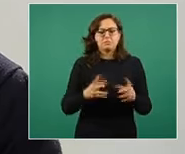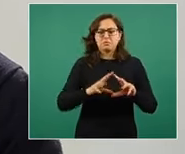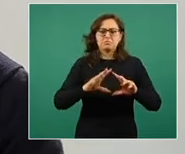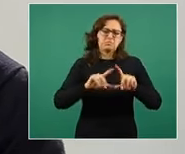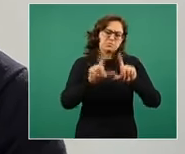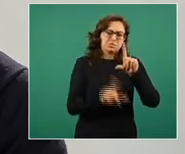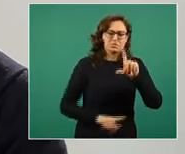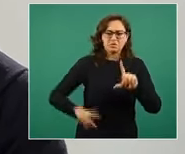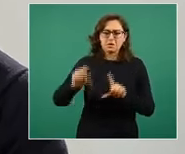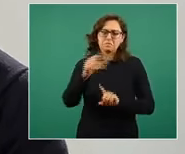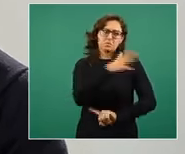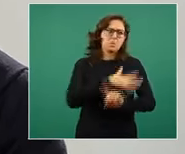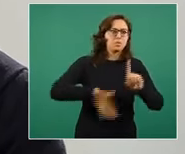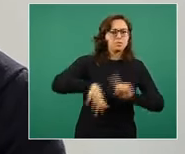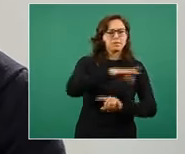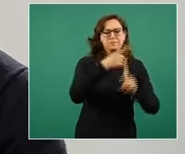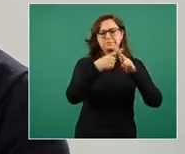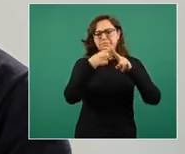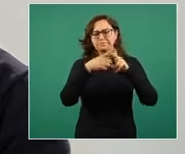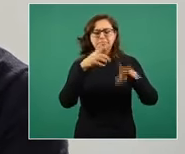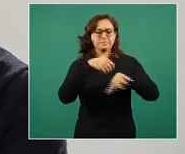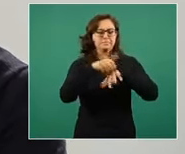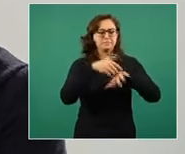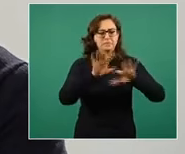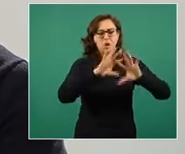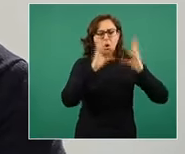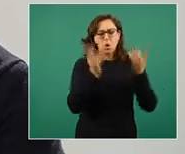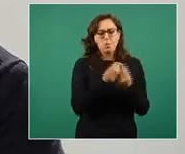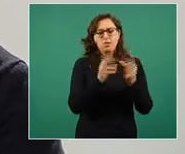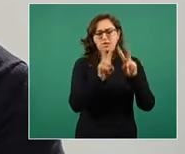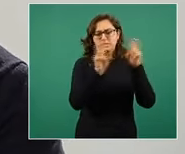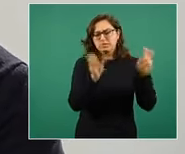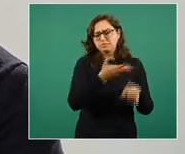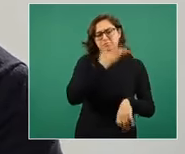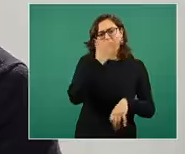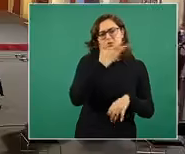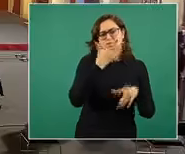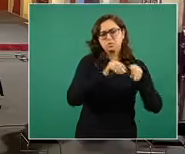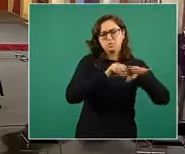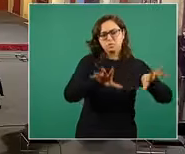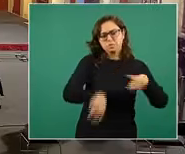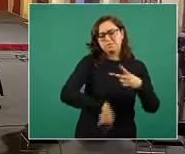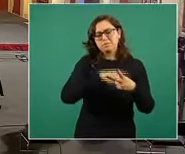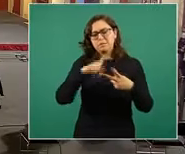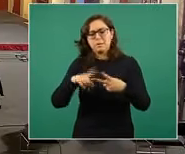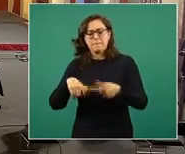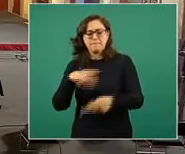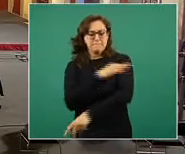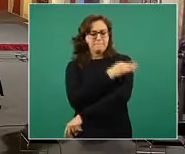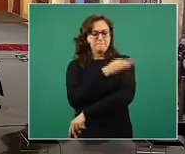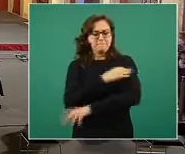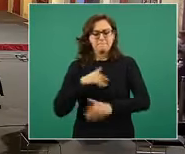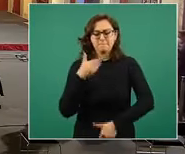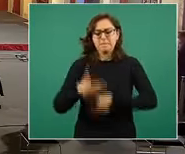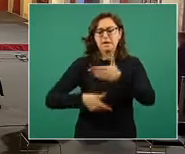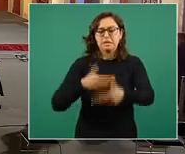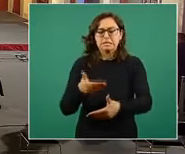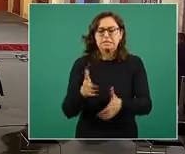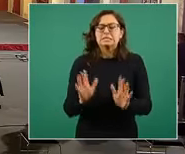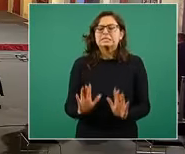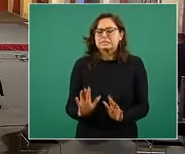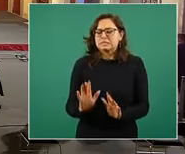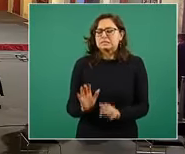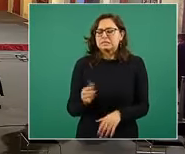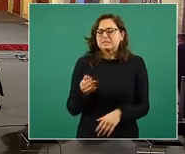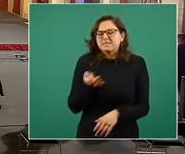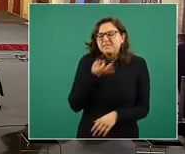nacional, así también como el avance de la vacunación. En unos minutitos de seguro se estará sumando a esta